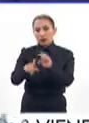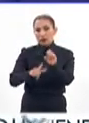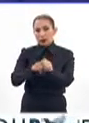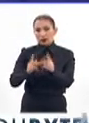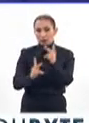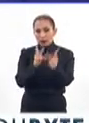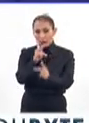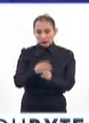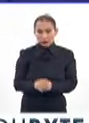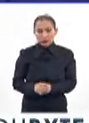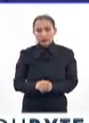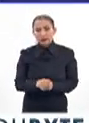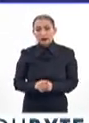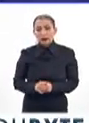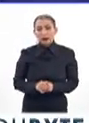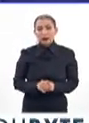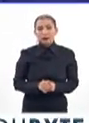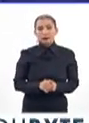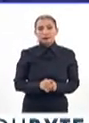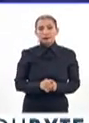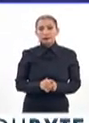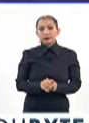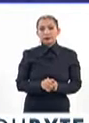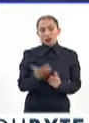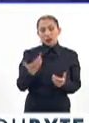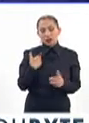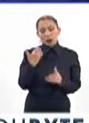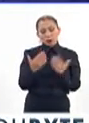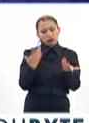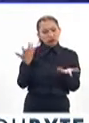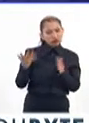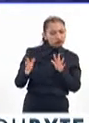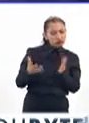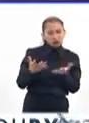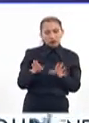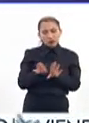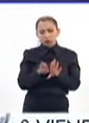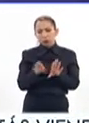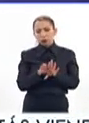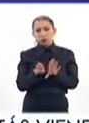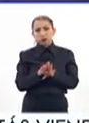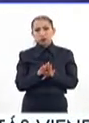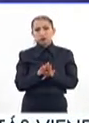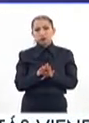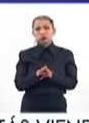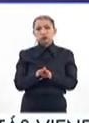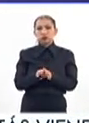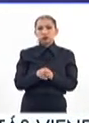biodiversidad y entonces vamos a calcular cómo